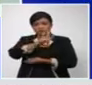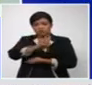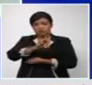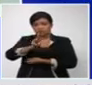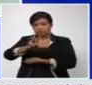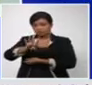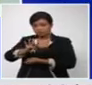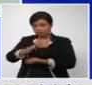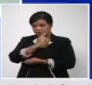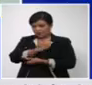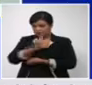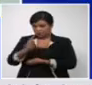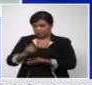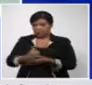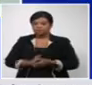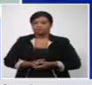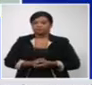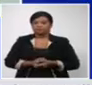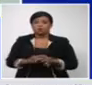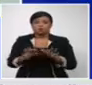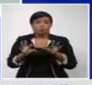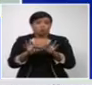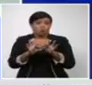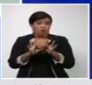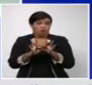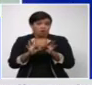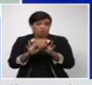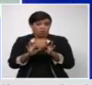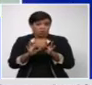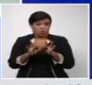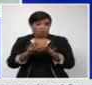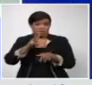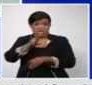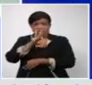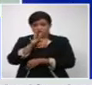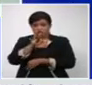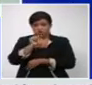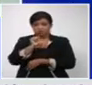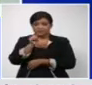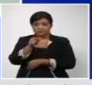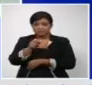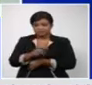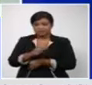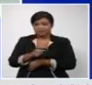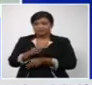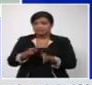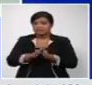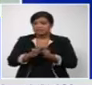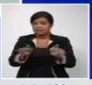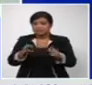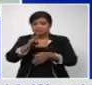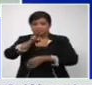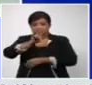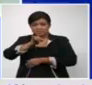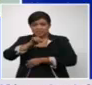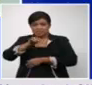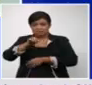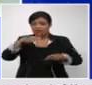uno. Guanabacoa con 28 casos autóctonos, San Miguel 26 y Playa